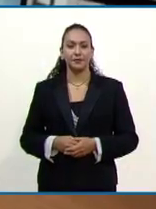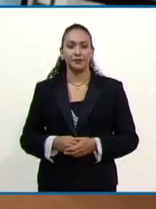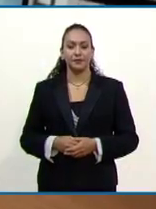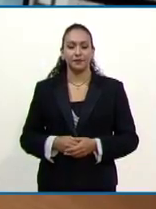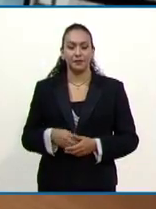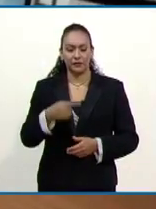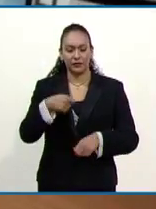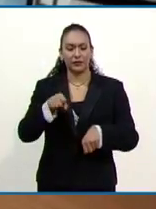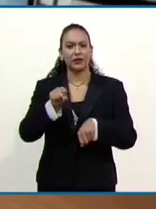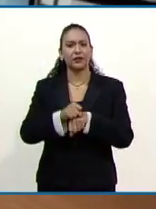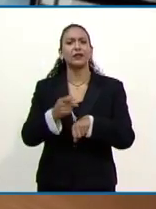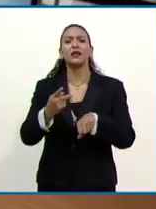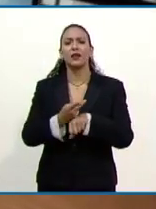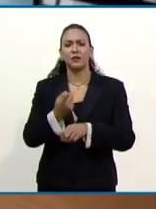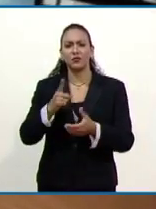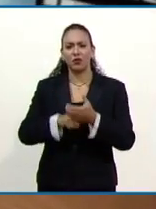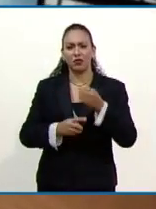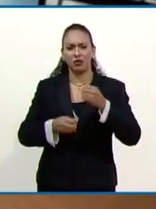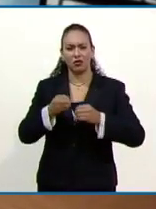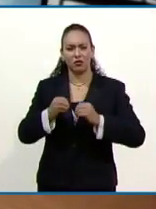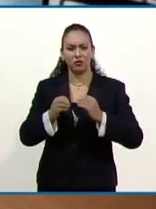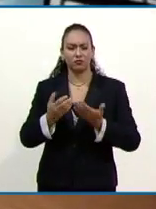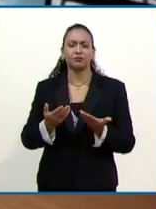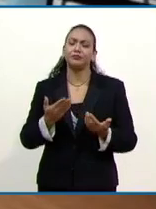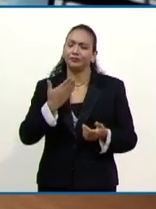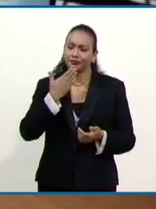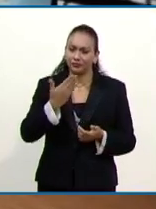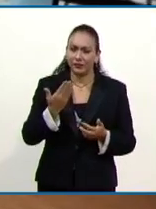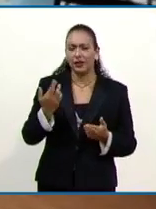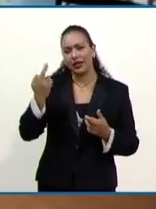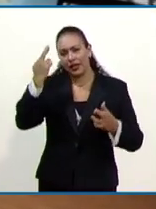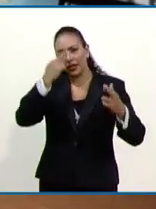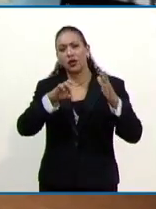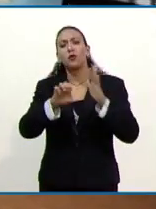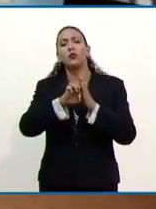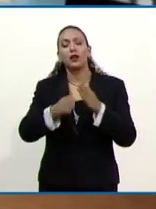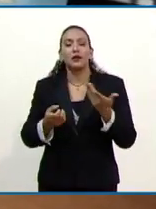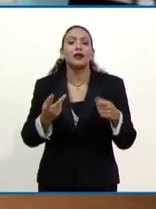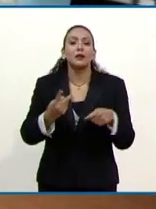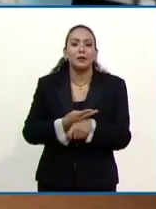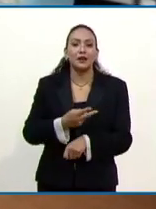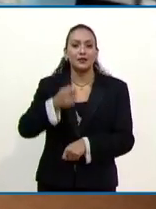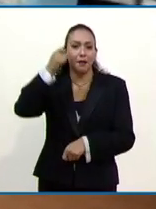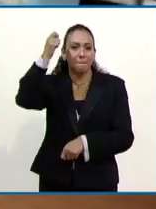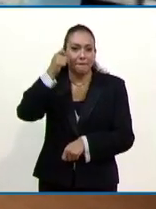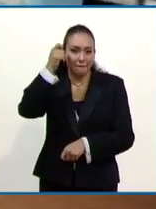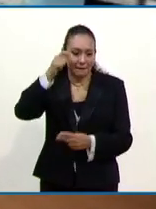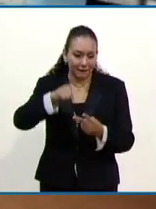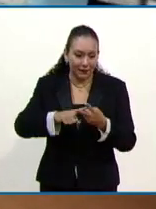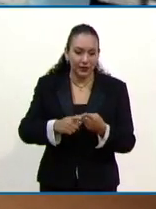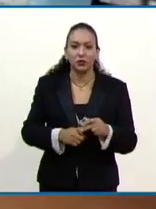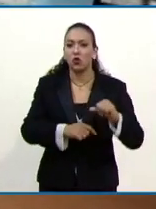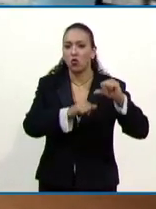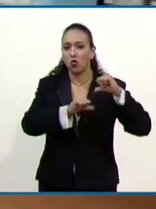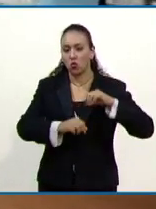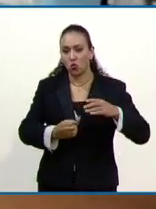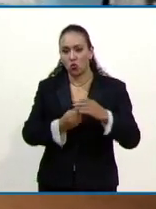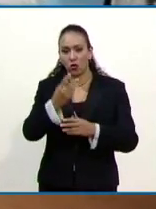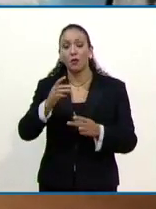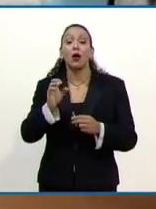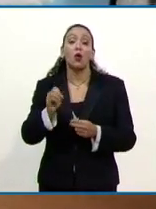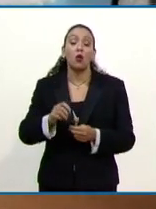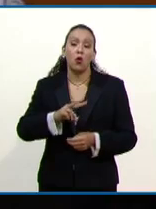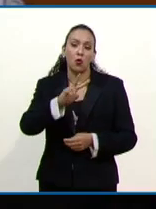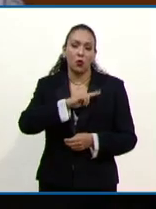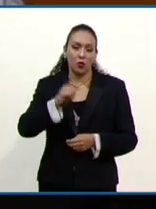Esta semana las salas de la Corte analizaron temas relacionados con actualización de pensiones, nombramientos y cancelación de pensión por viudez.